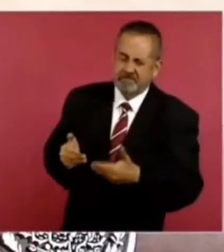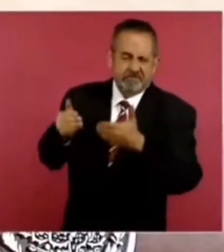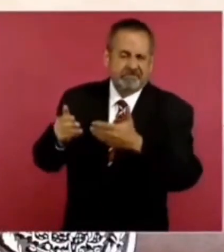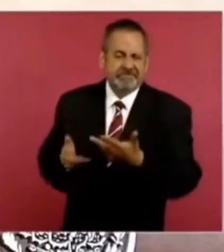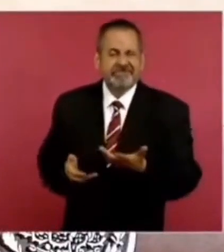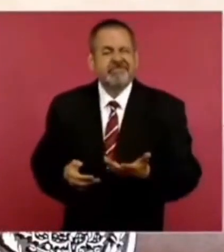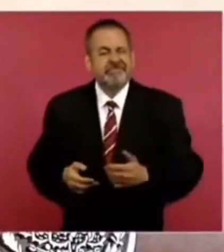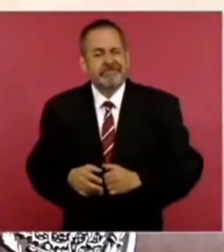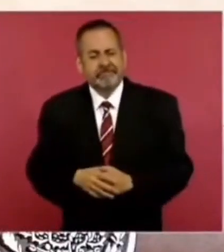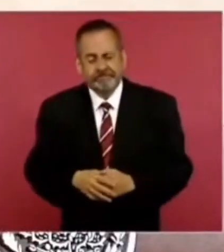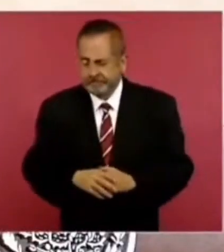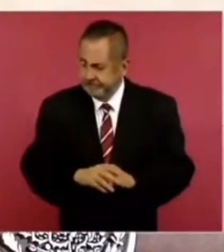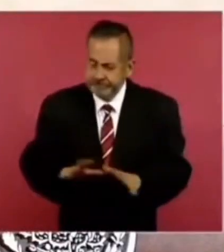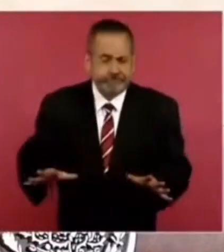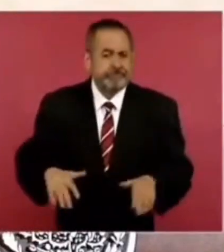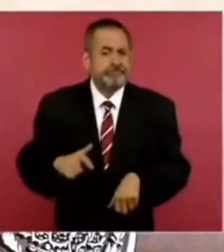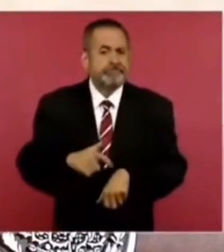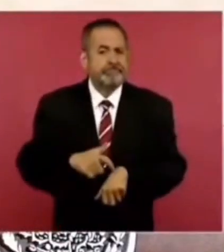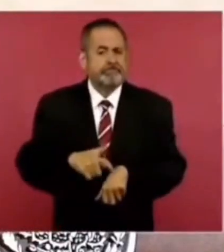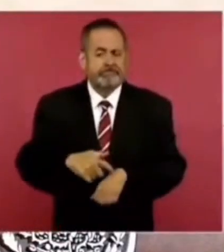Ya es tiempo